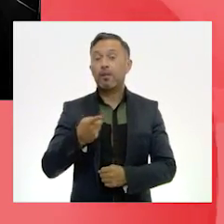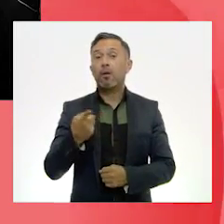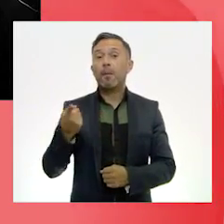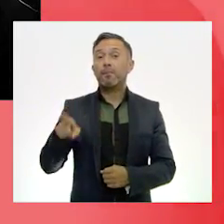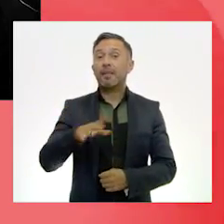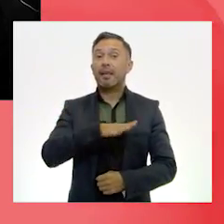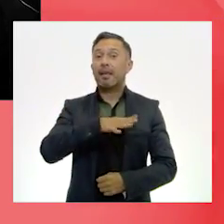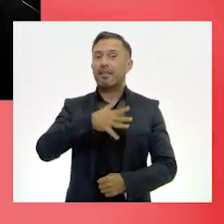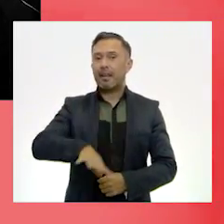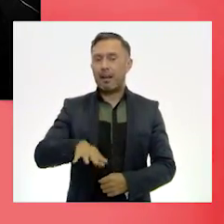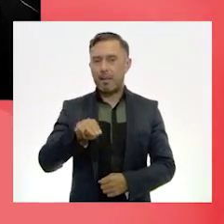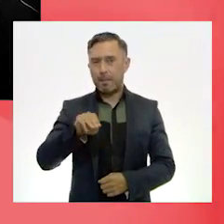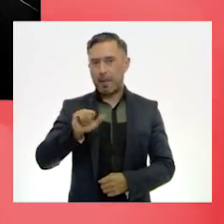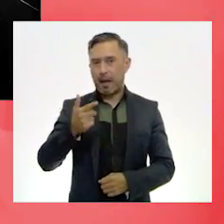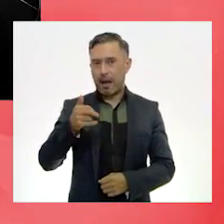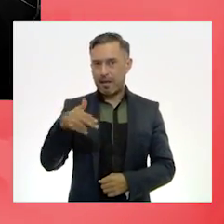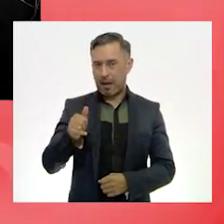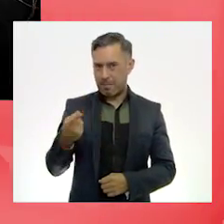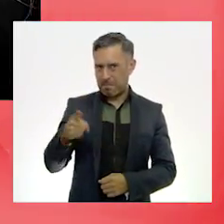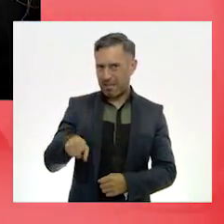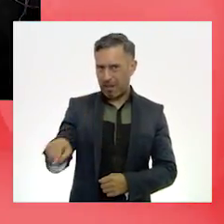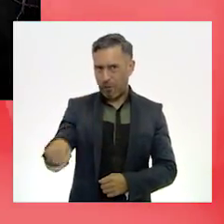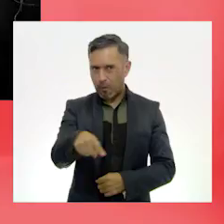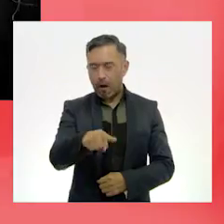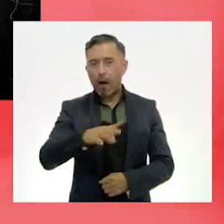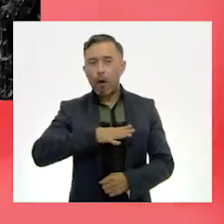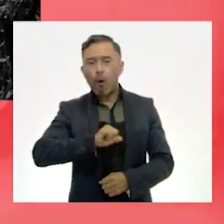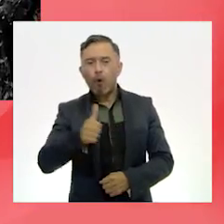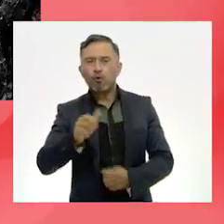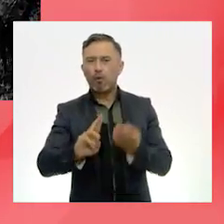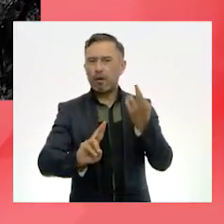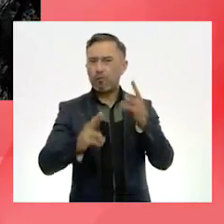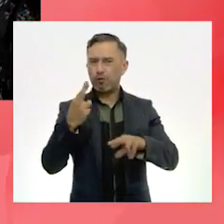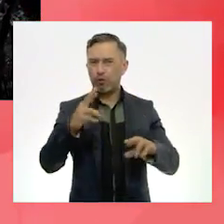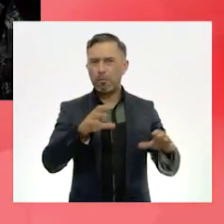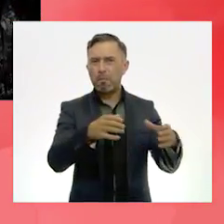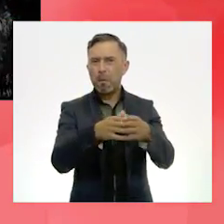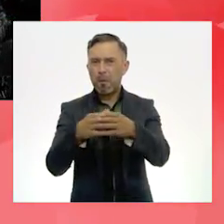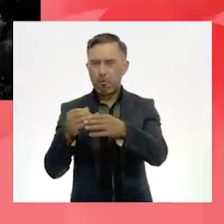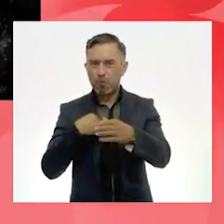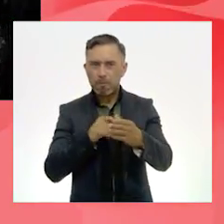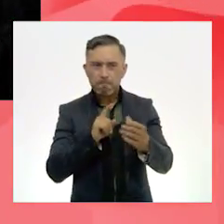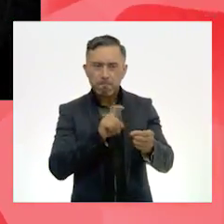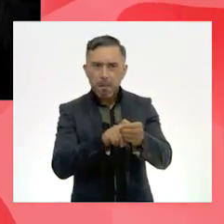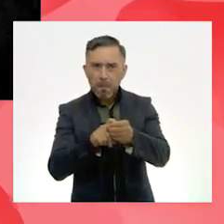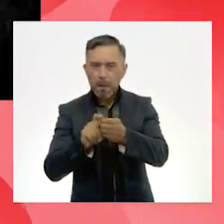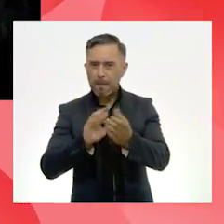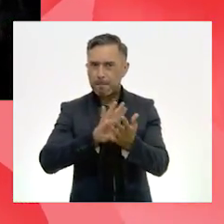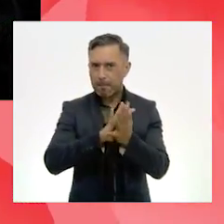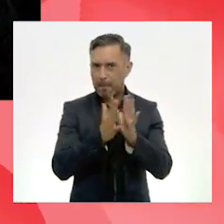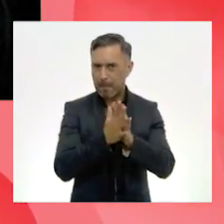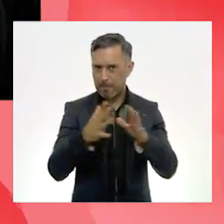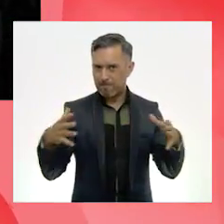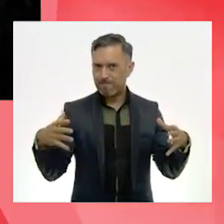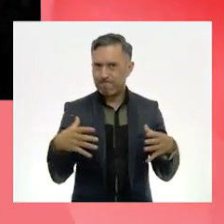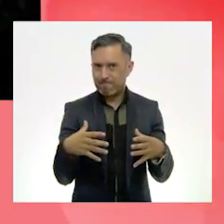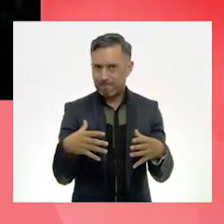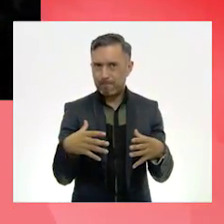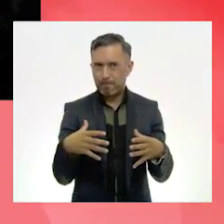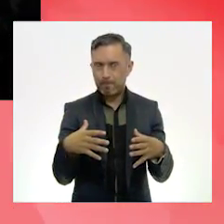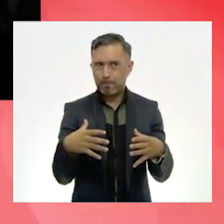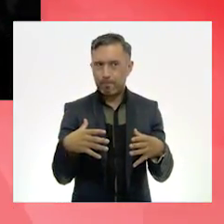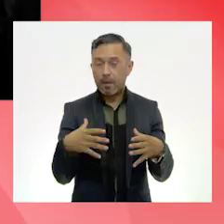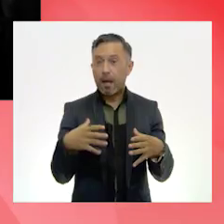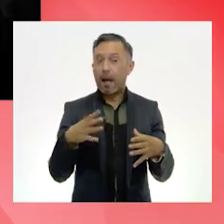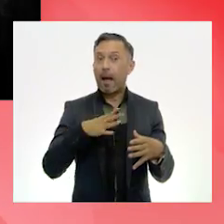Magaña para aliarse con otras fuerzas revolucionarias. Le llega el